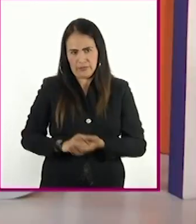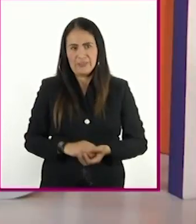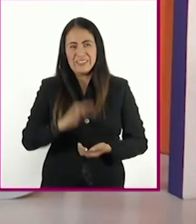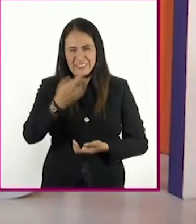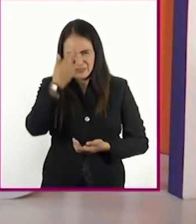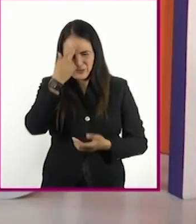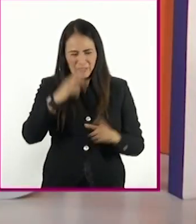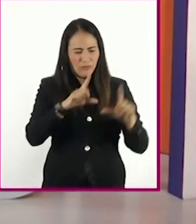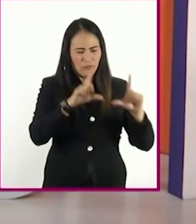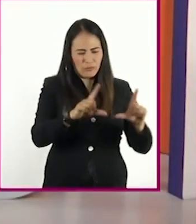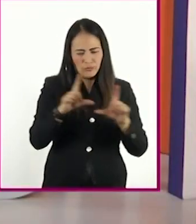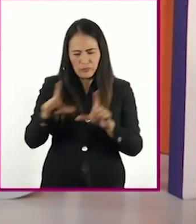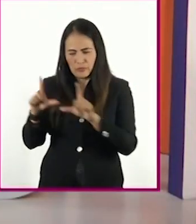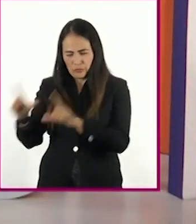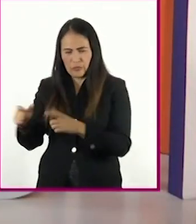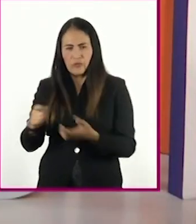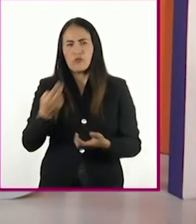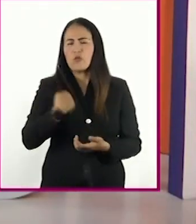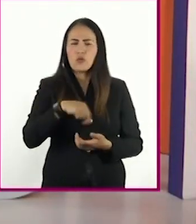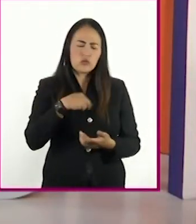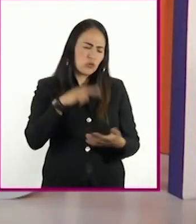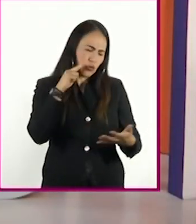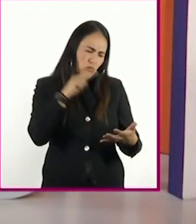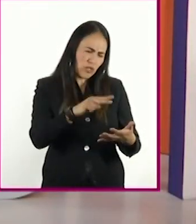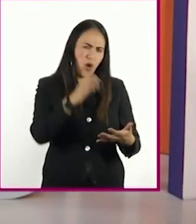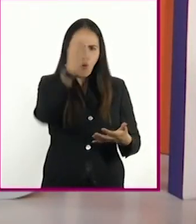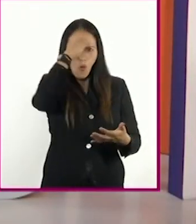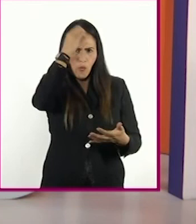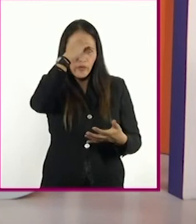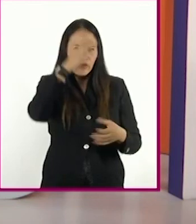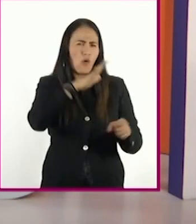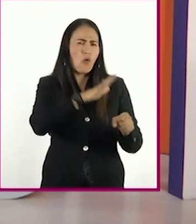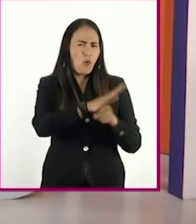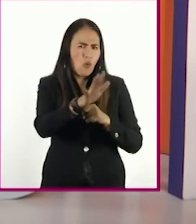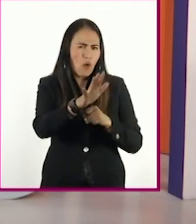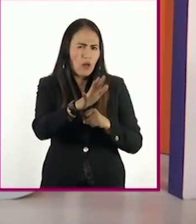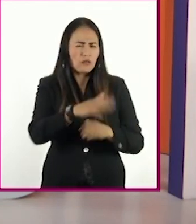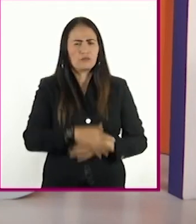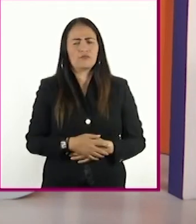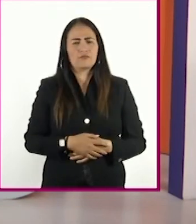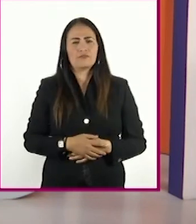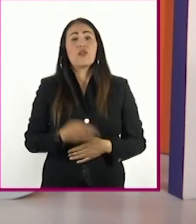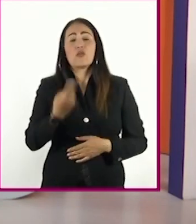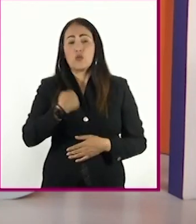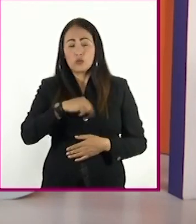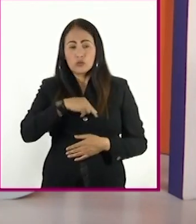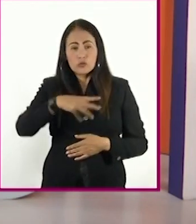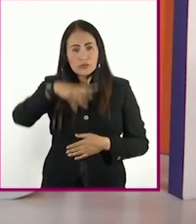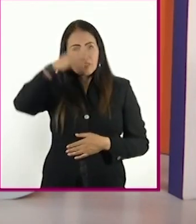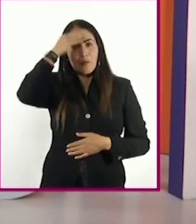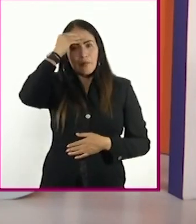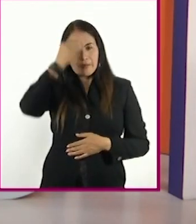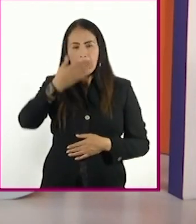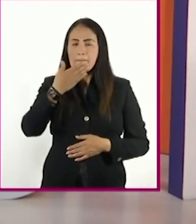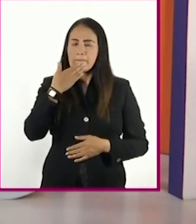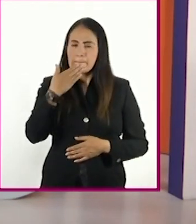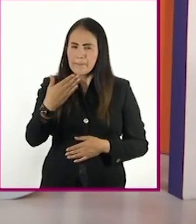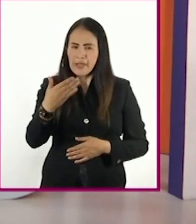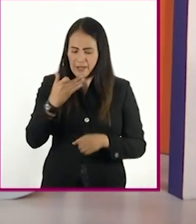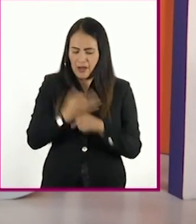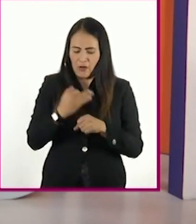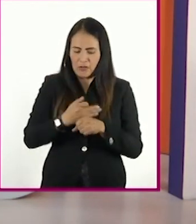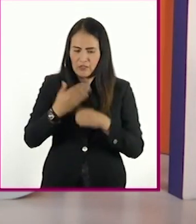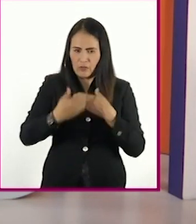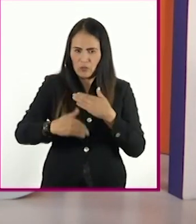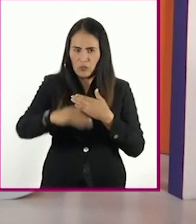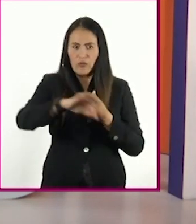a conocer lo que pensamos sobre determinado tema. Así que aprendamos a hacerlo lo mejor posible para